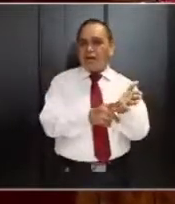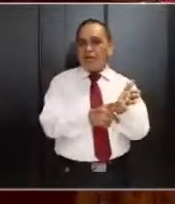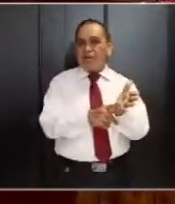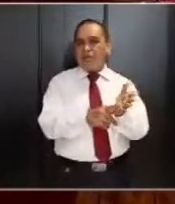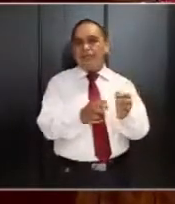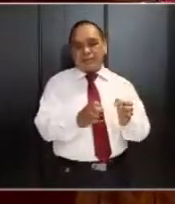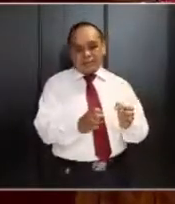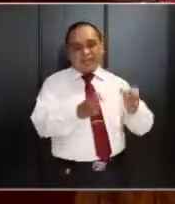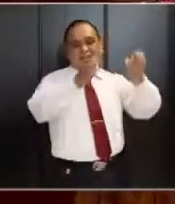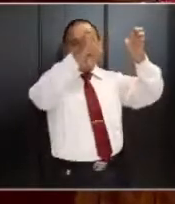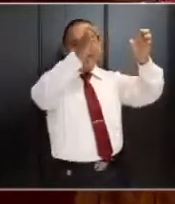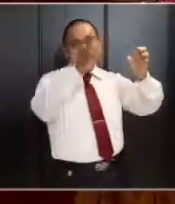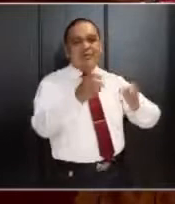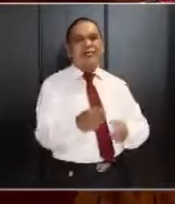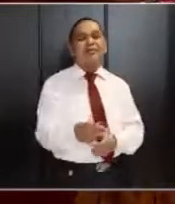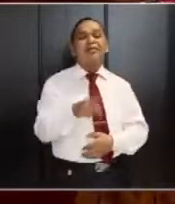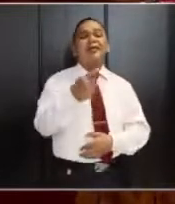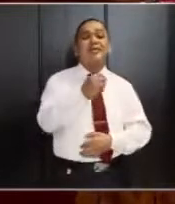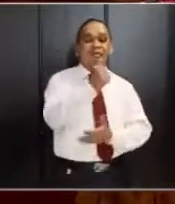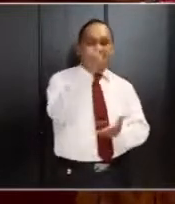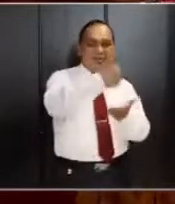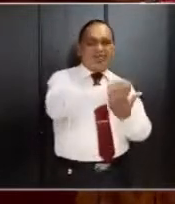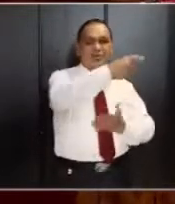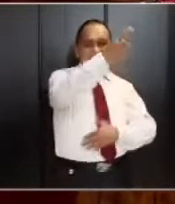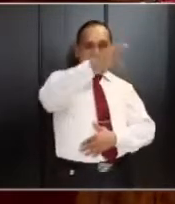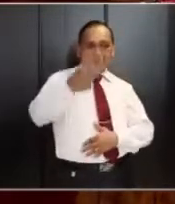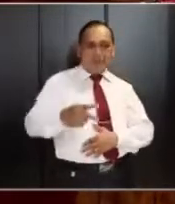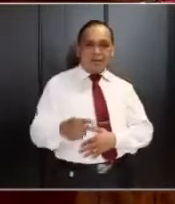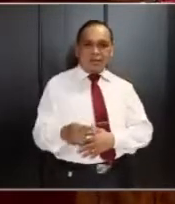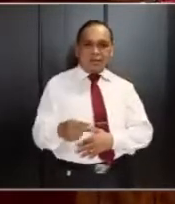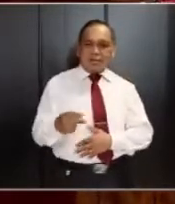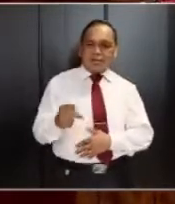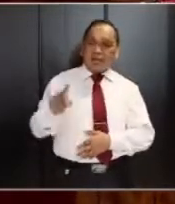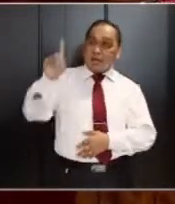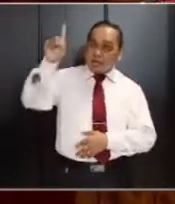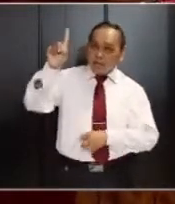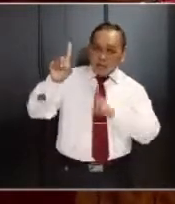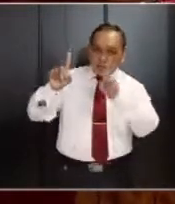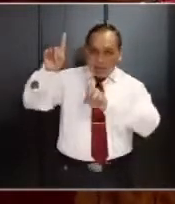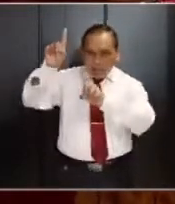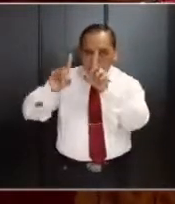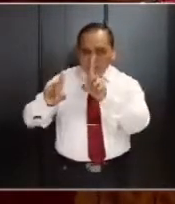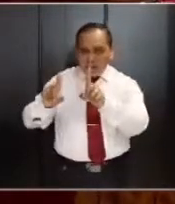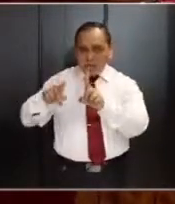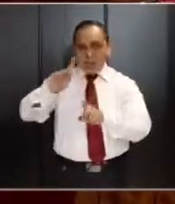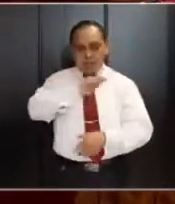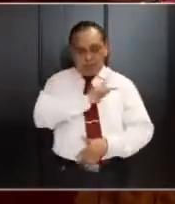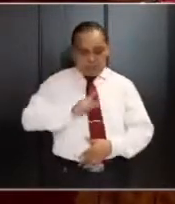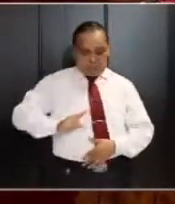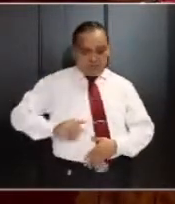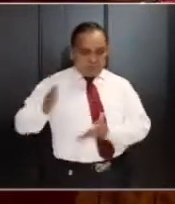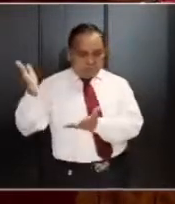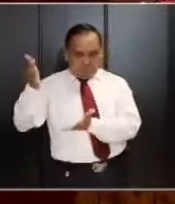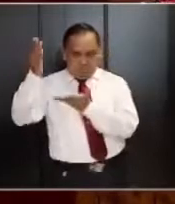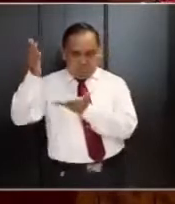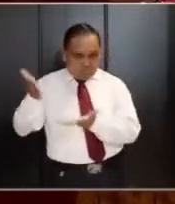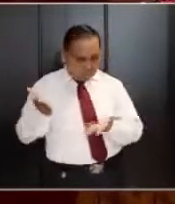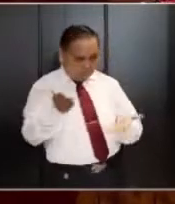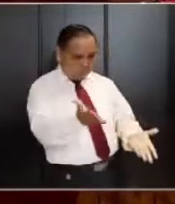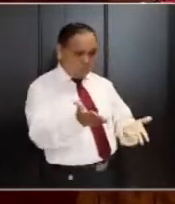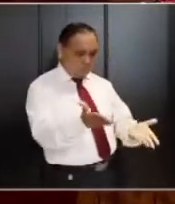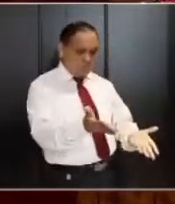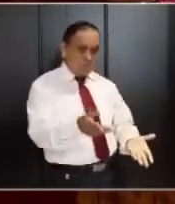Palacio Municipal en Ceiba porque estaban entrando. Cada quien pide y el presidente les da y luego se